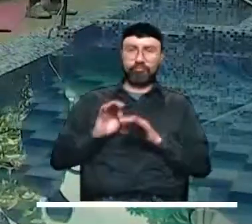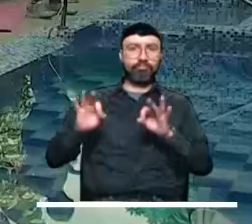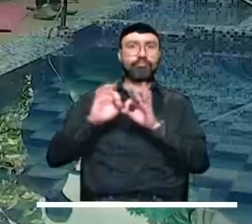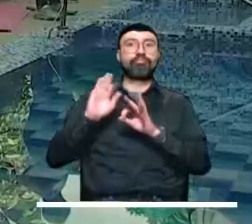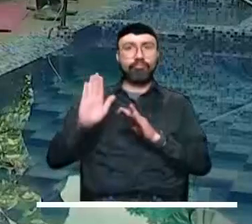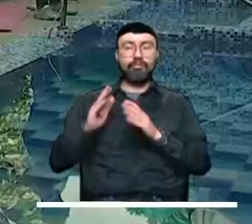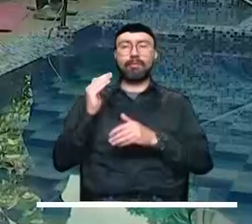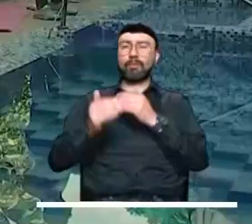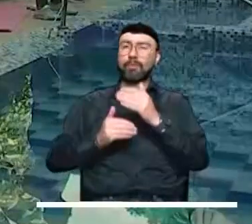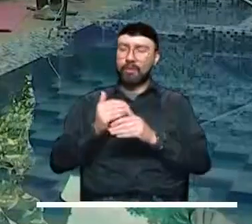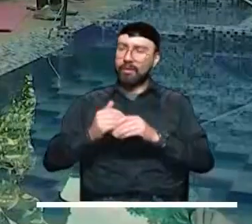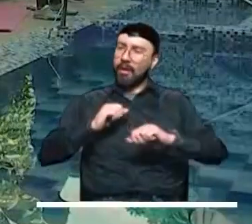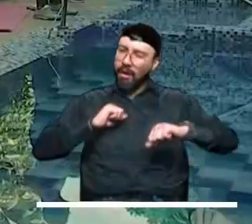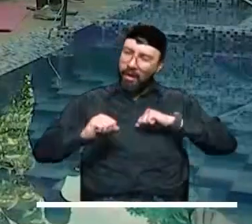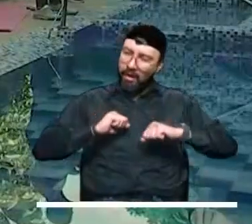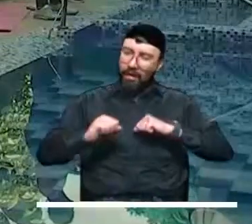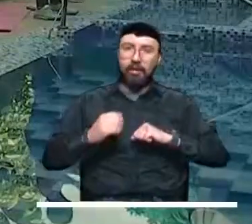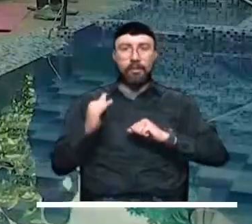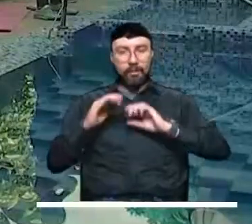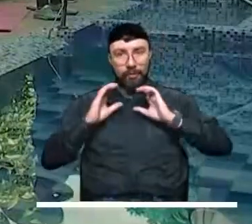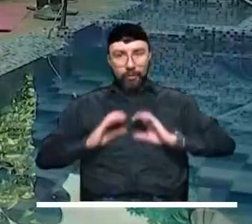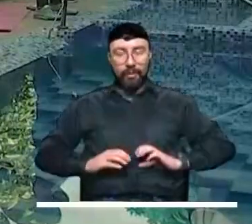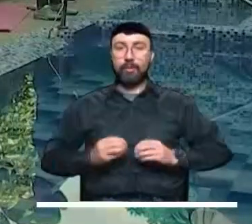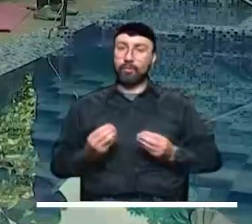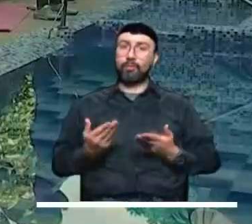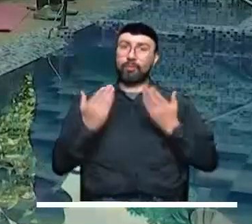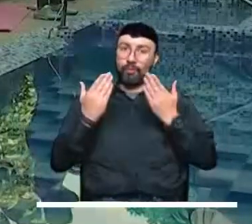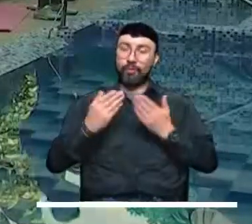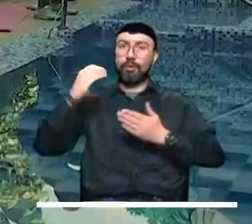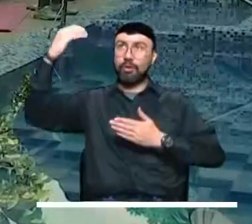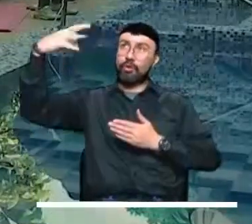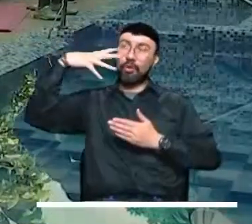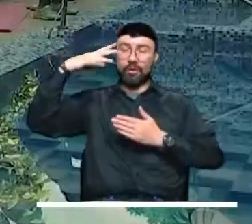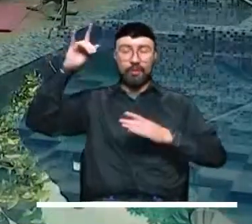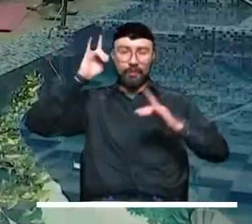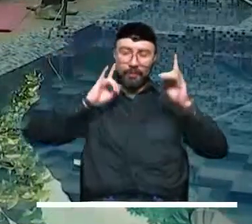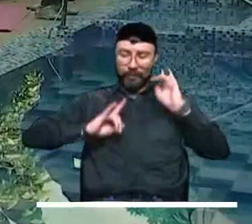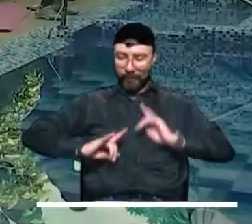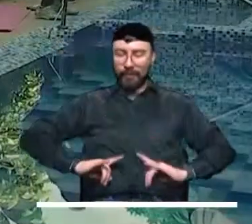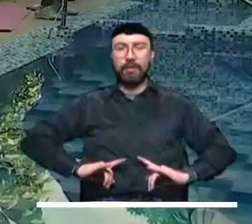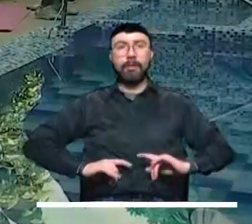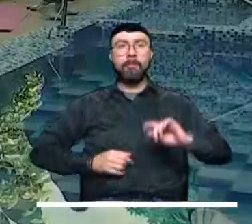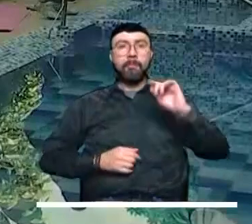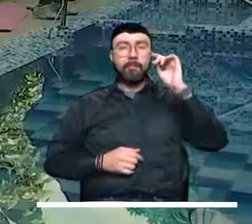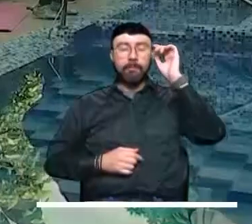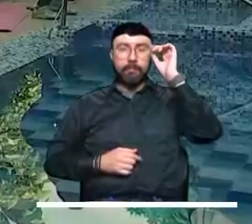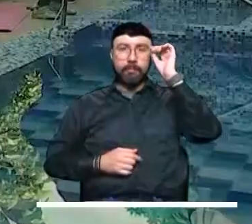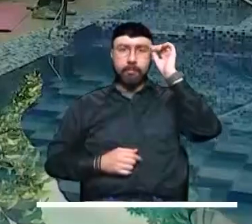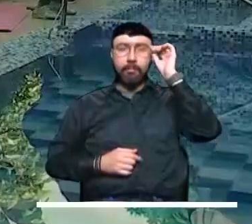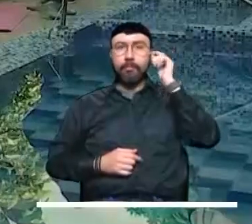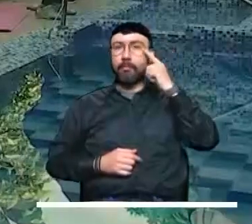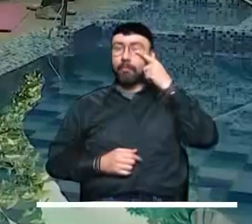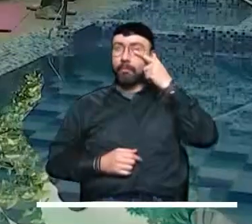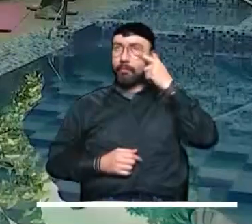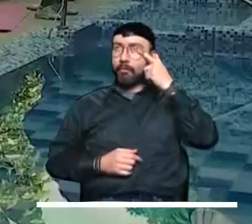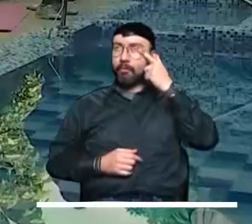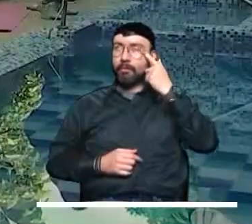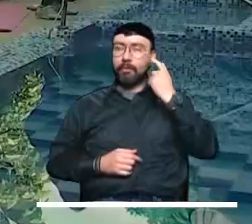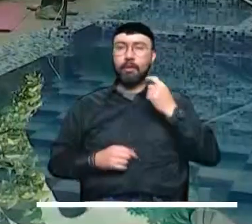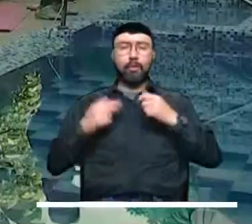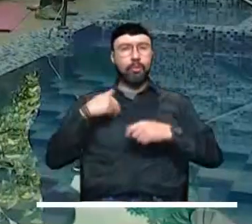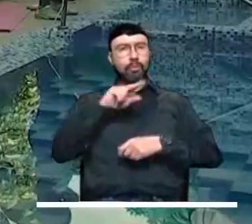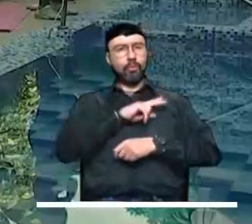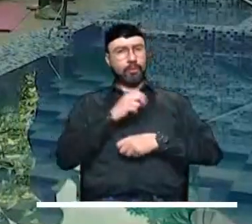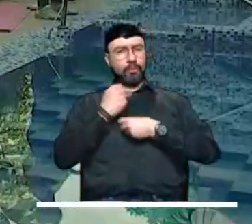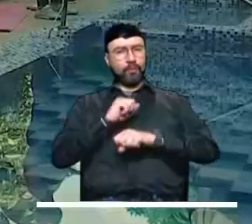proceso de actividad física recibiendo el sol. Nosotros tratamos que todos los pacientes que